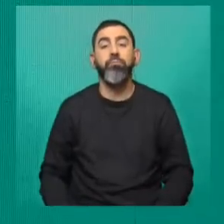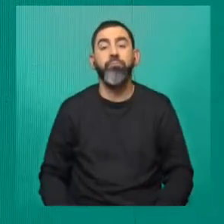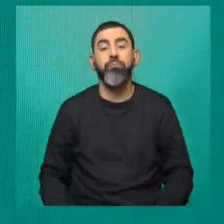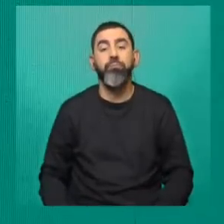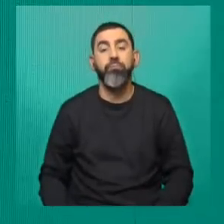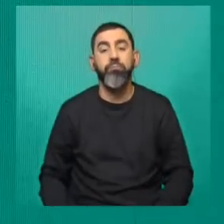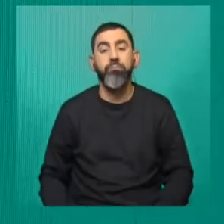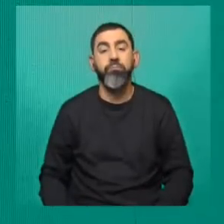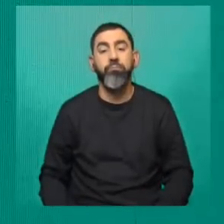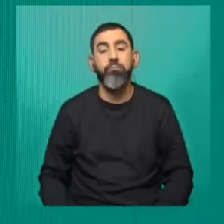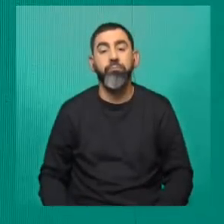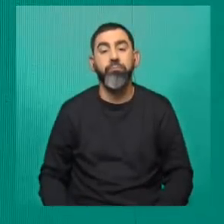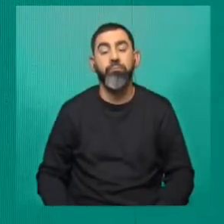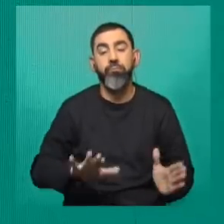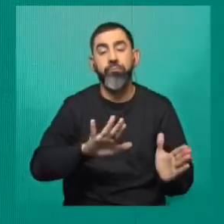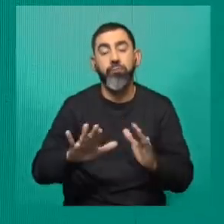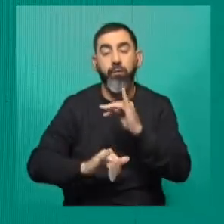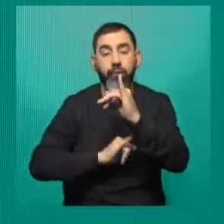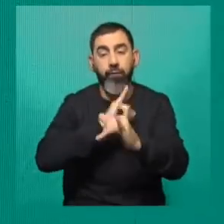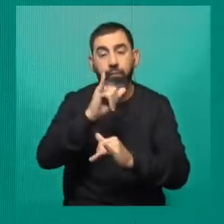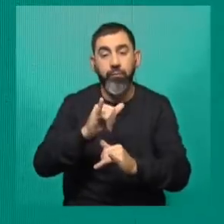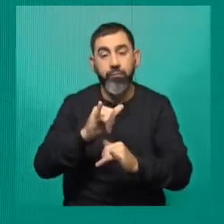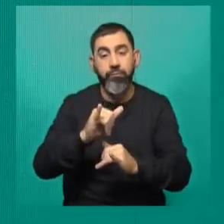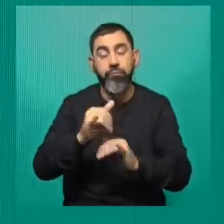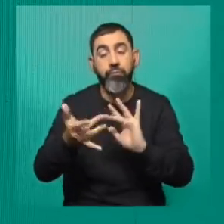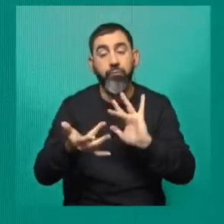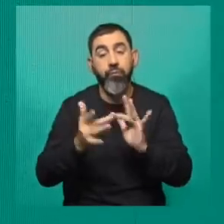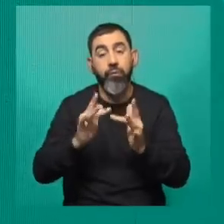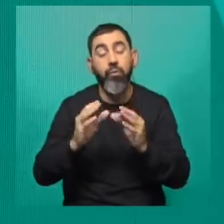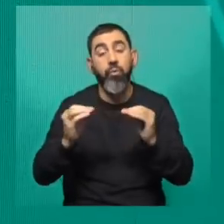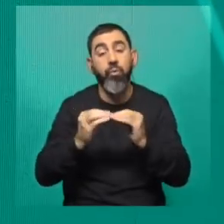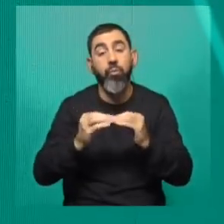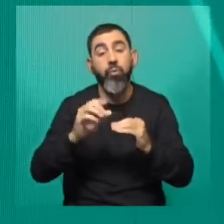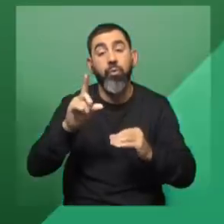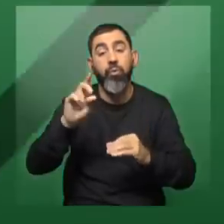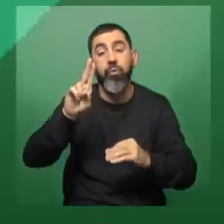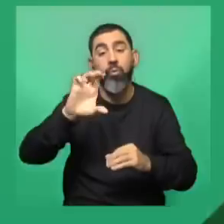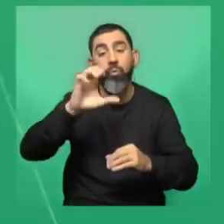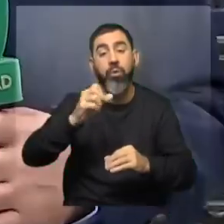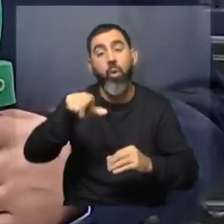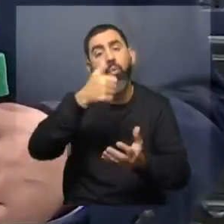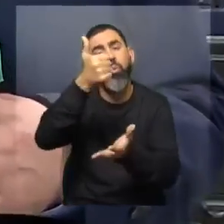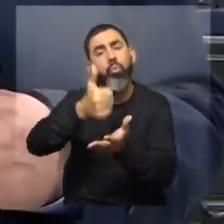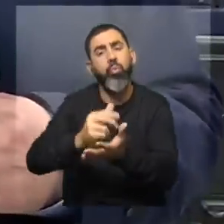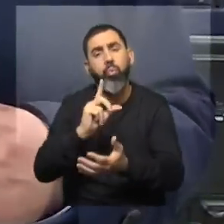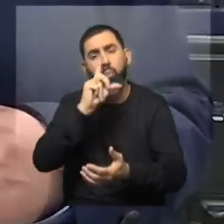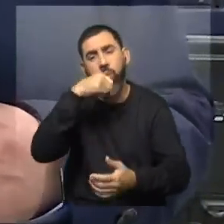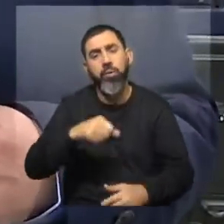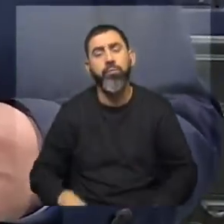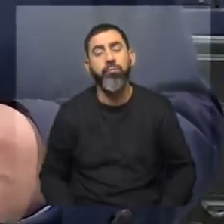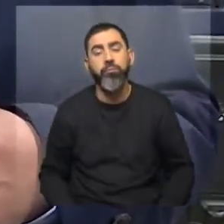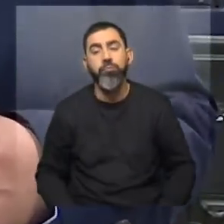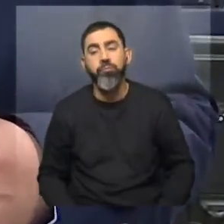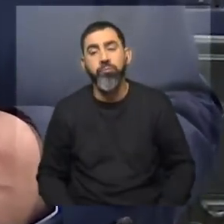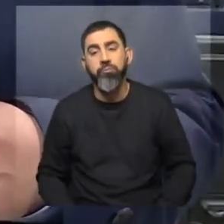y ahora nosotros nos vamos a otras áreas de la información y con esto nos comunicamos ya con nuestro compañero Lucas veloz desde otro punto de Montevideo y Luca